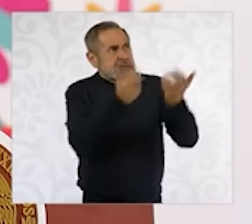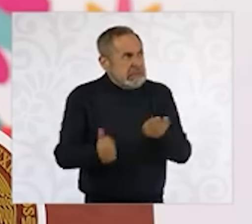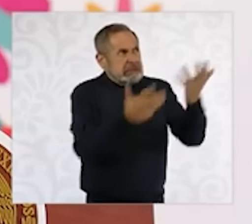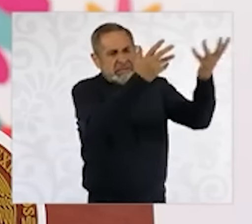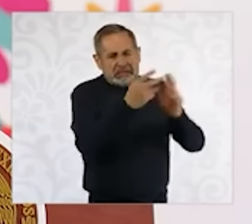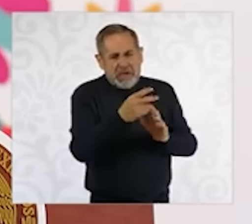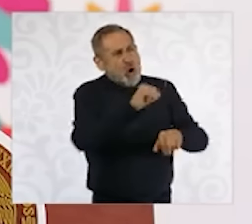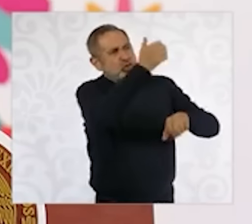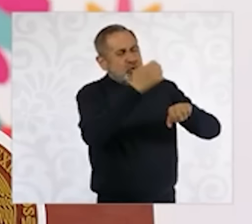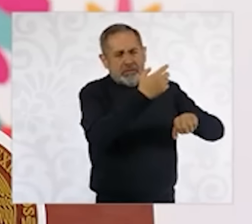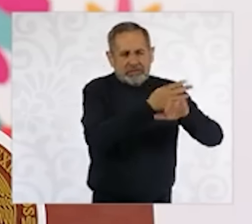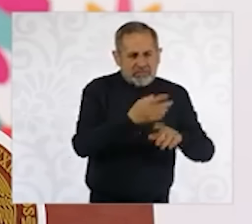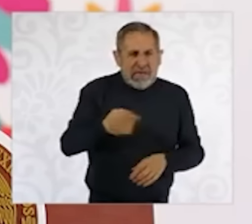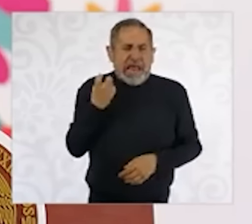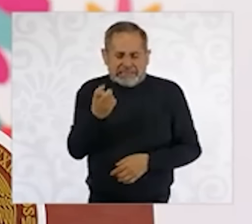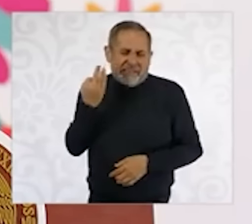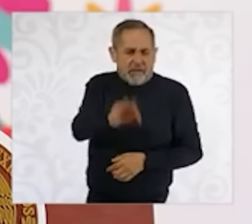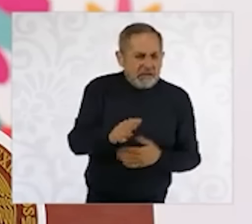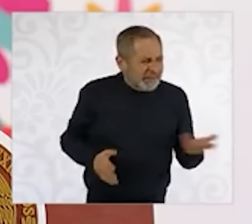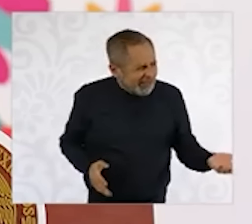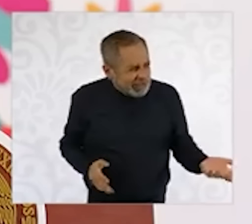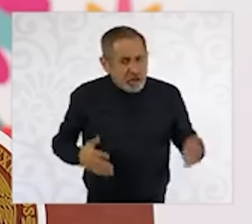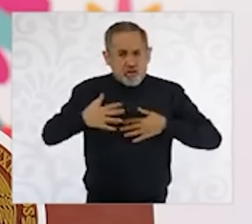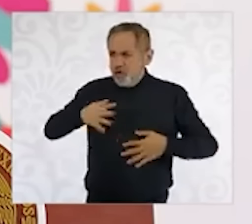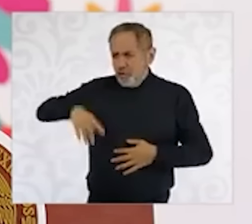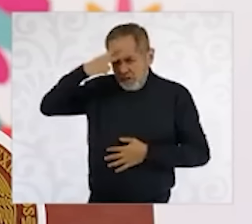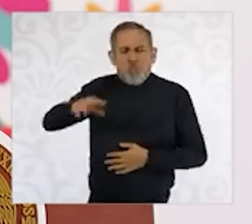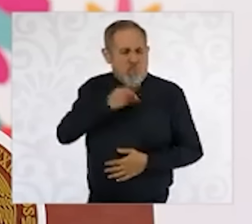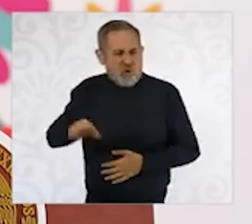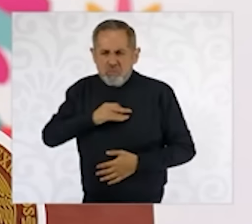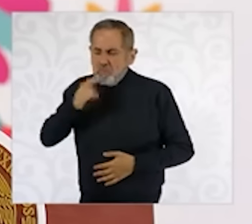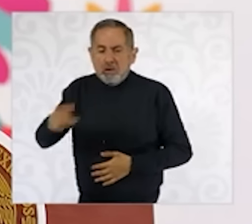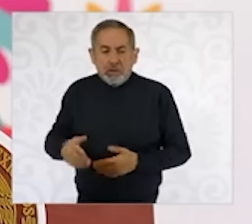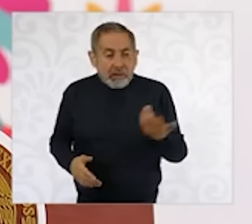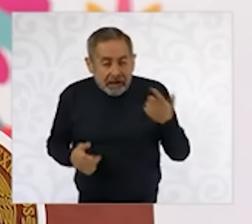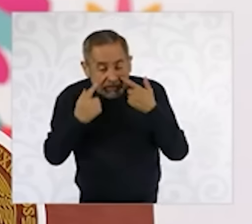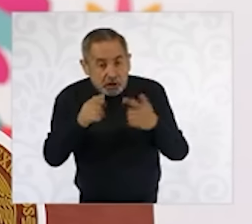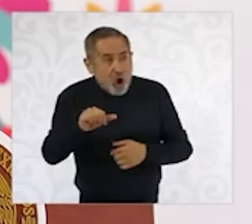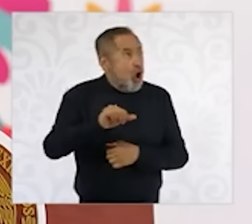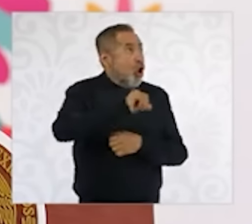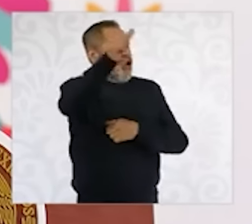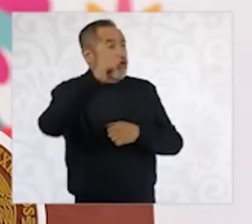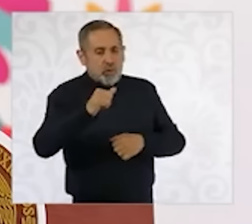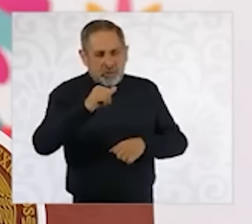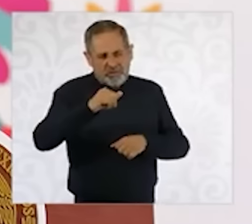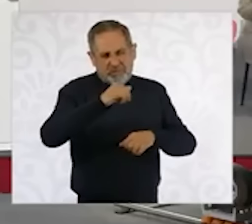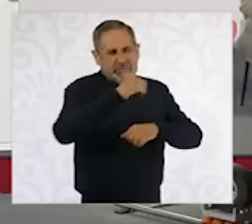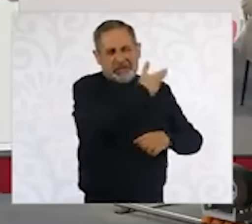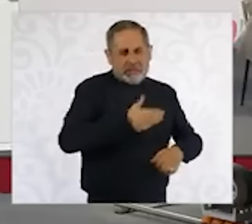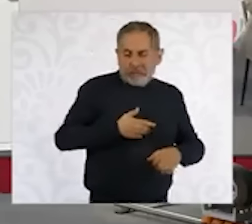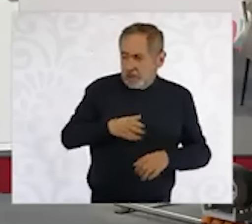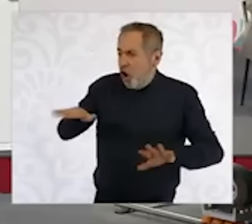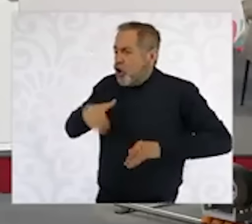todo mejor que cualquier otro país. Cuando un gobernante extranjero me pregunta si hay posibilidad de entrar al